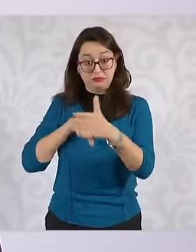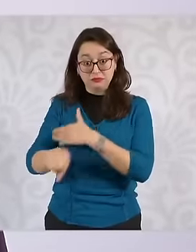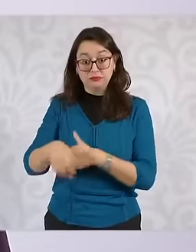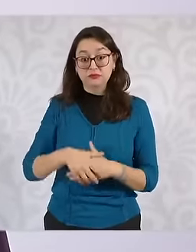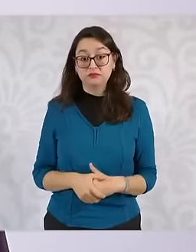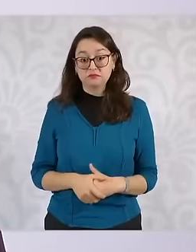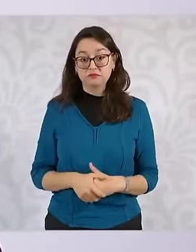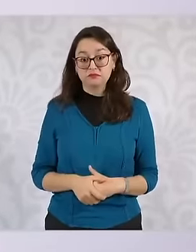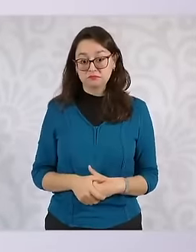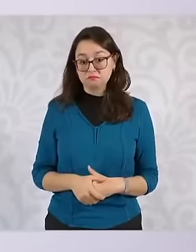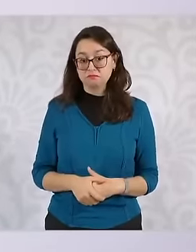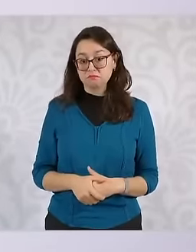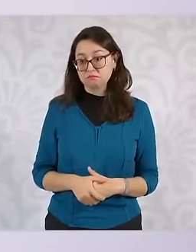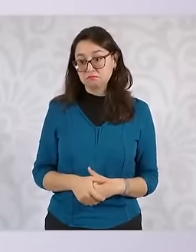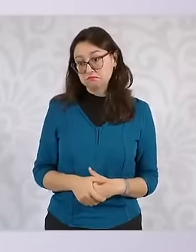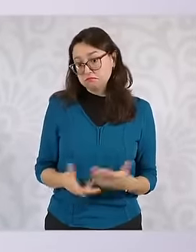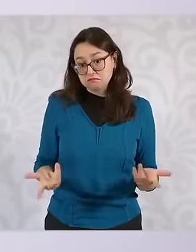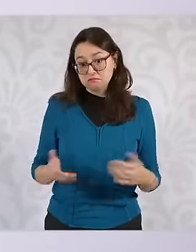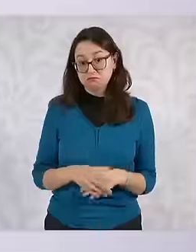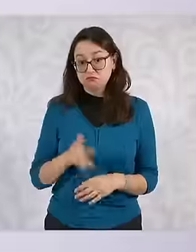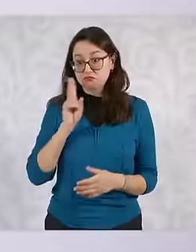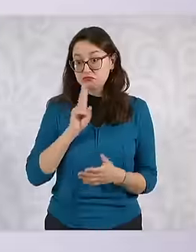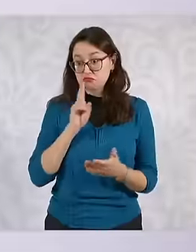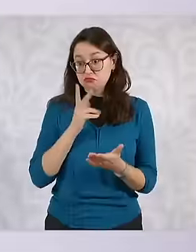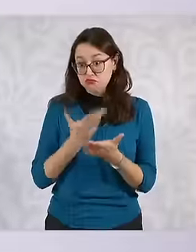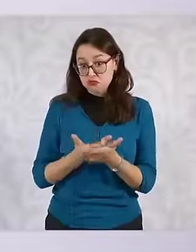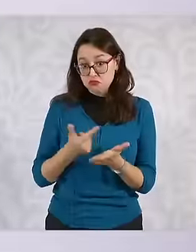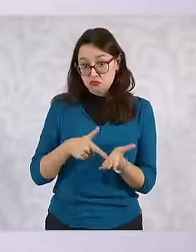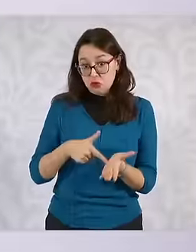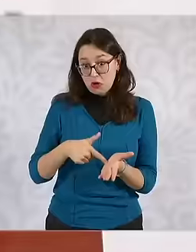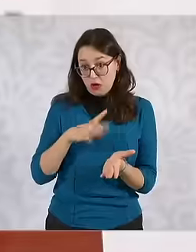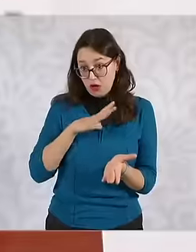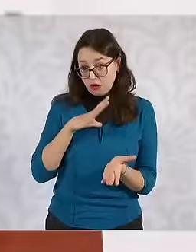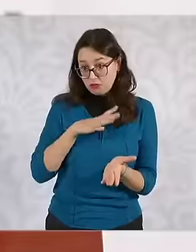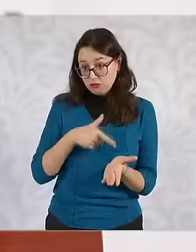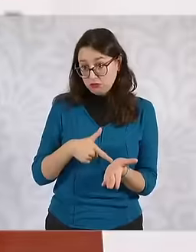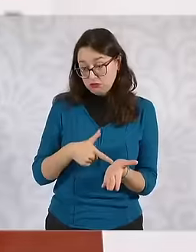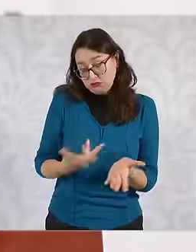pruebas. A ver, ¿cómo funciona el sistema de justicia?